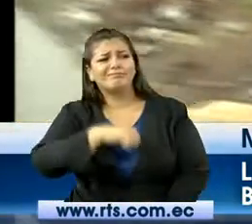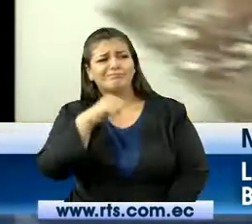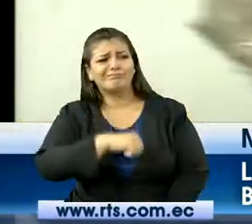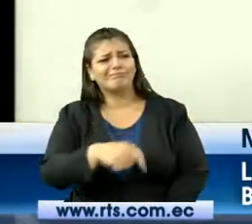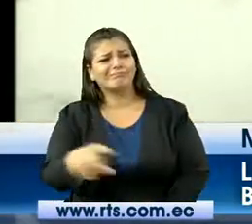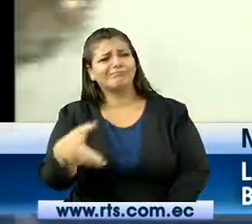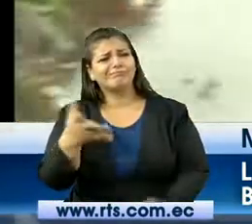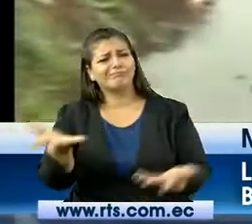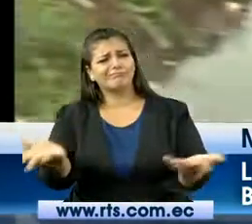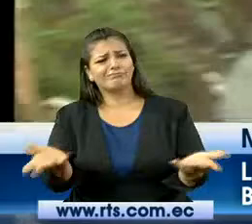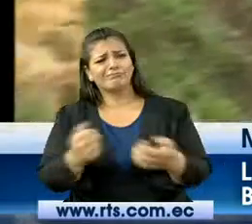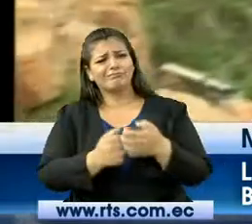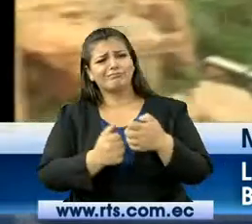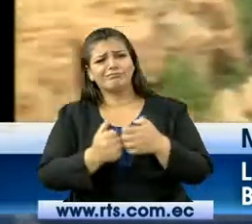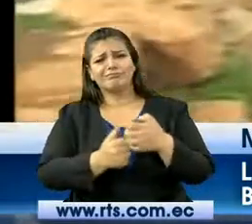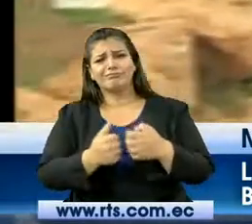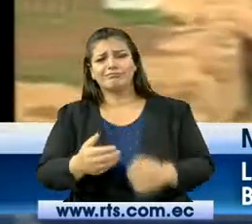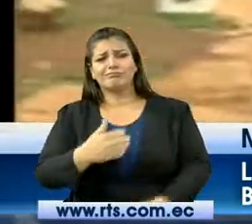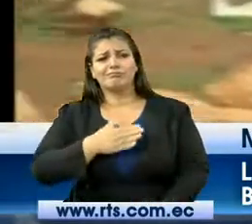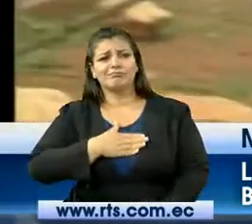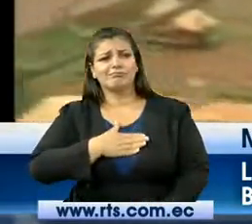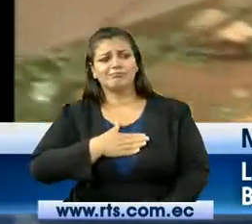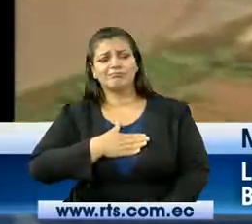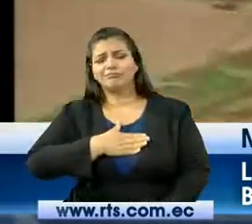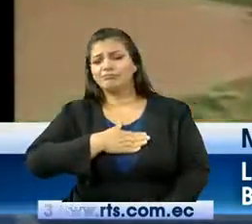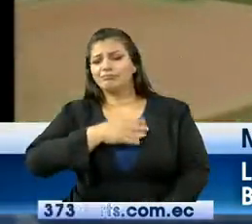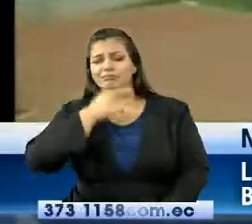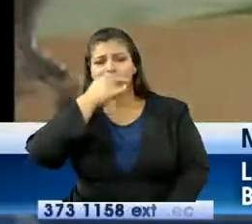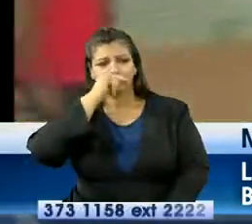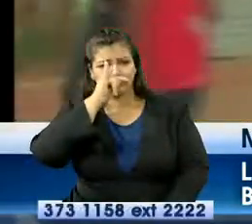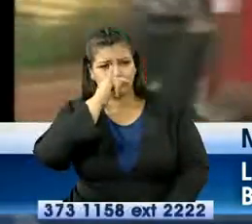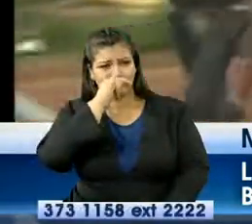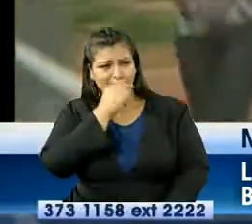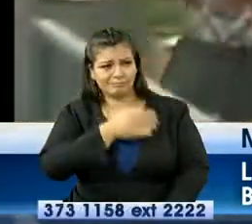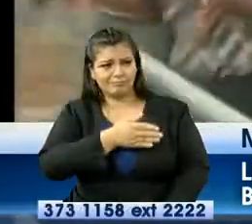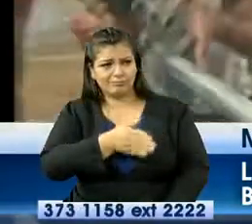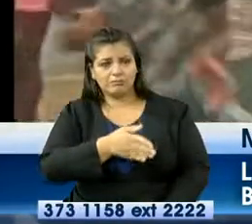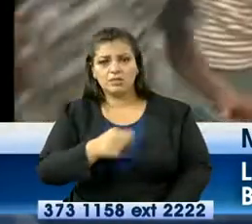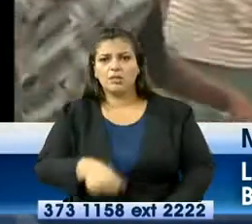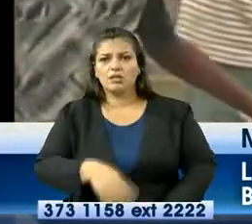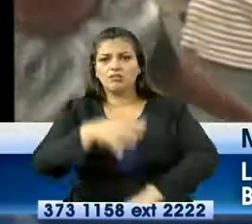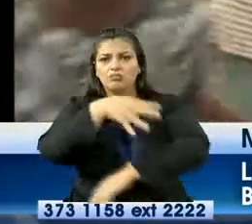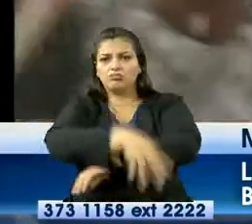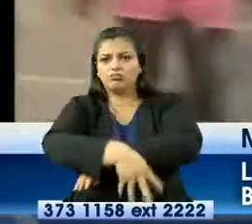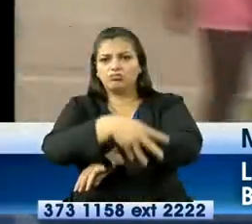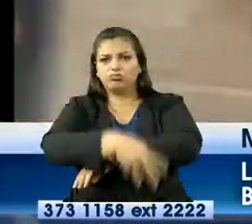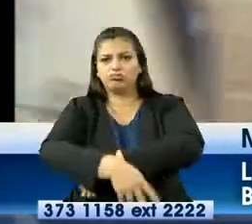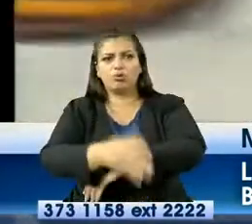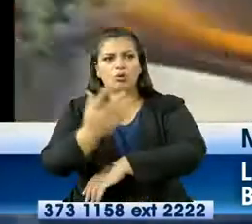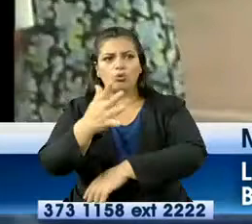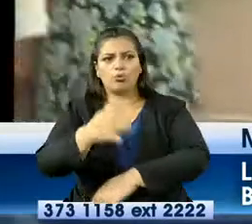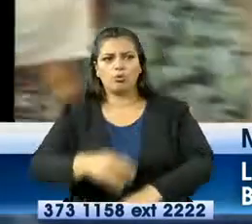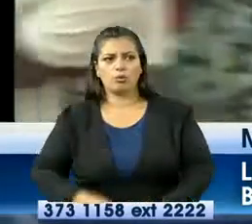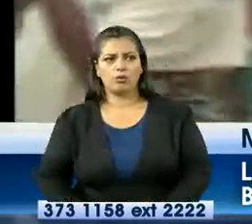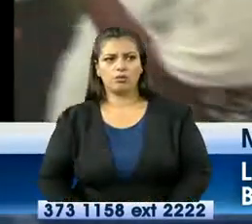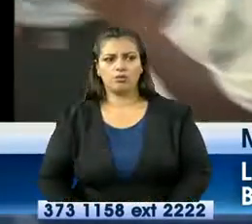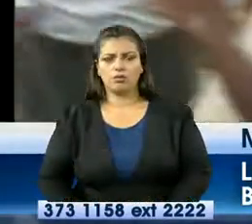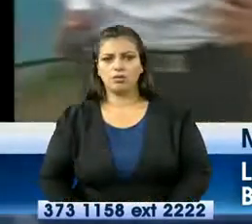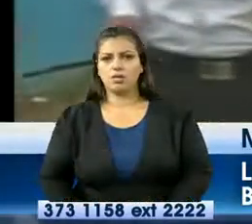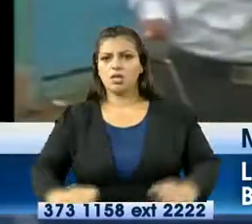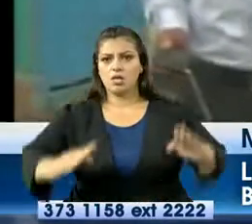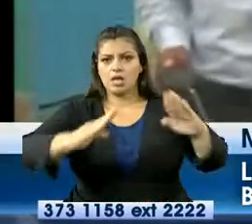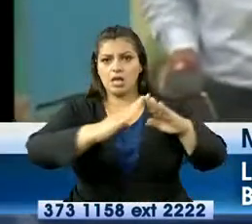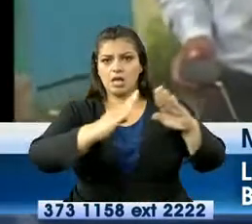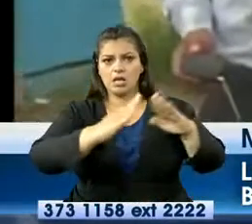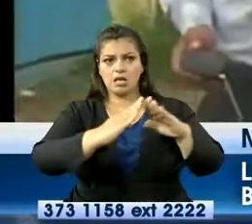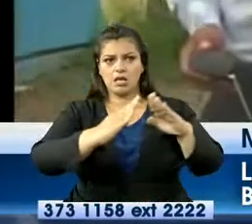otra que a nuestros niños también, por lo que aquí no tenemos un alcantarillado. Nosotros hacemos la suciedad, la necesidad, las